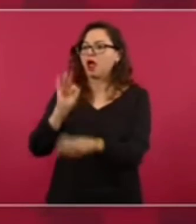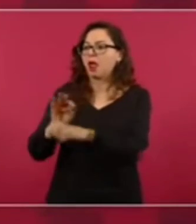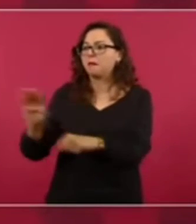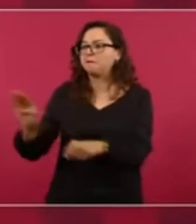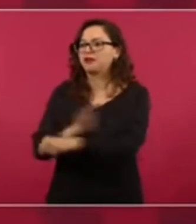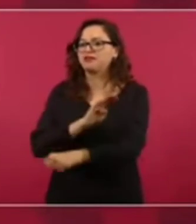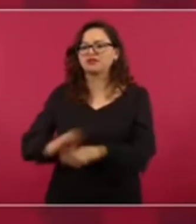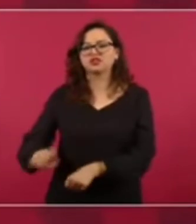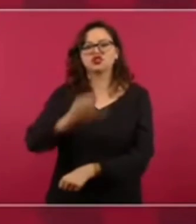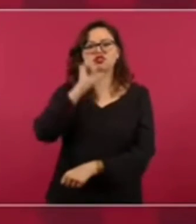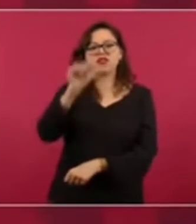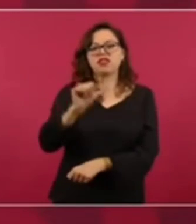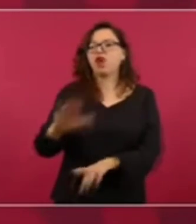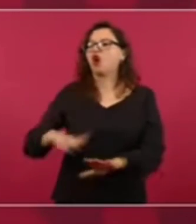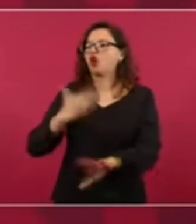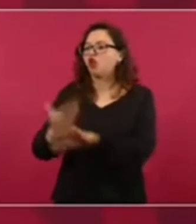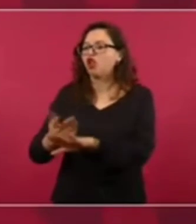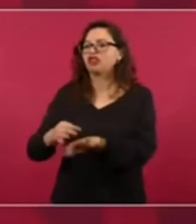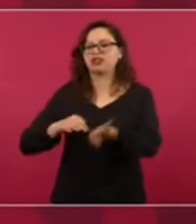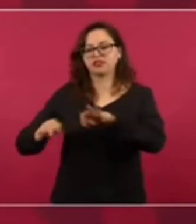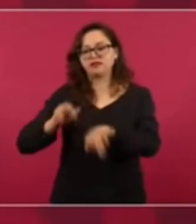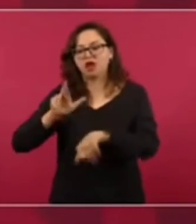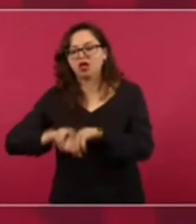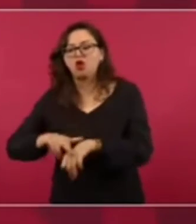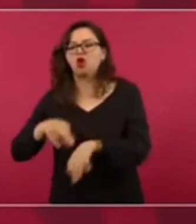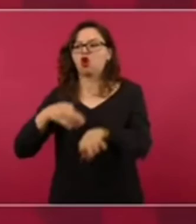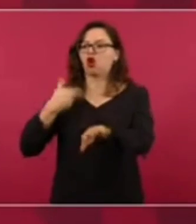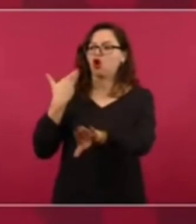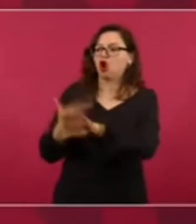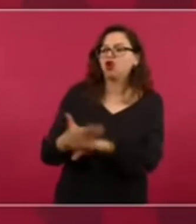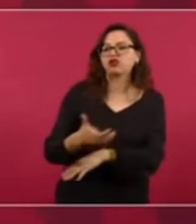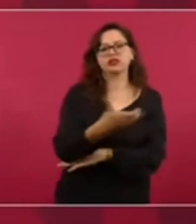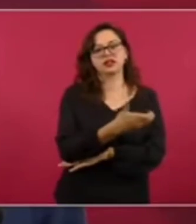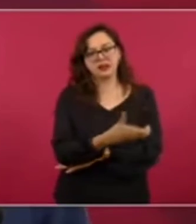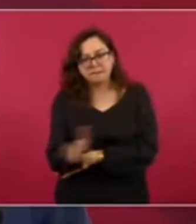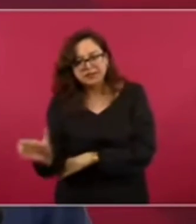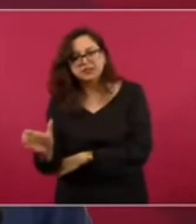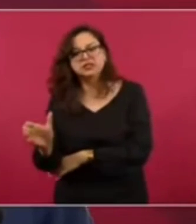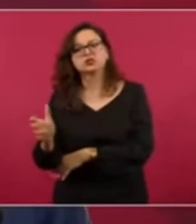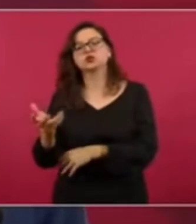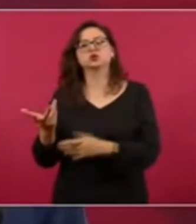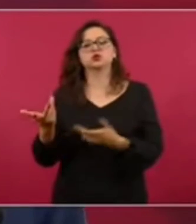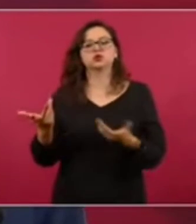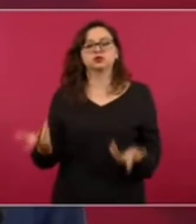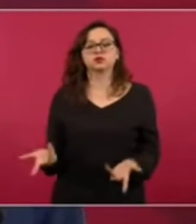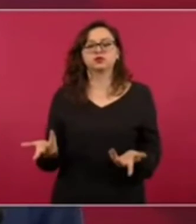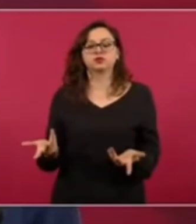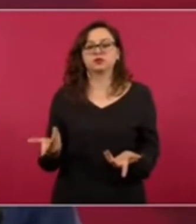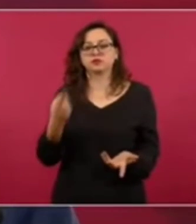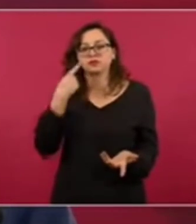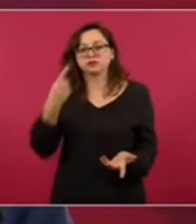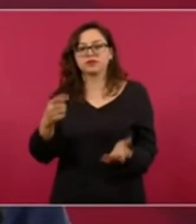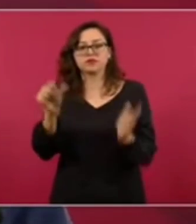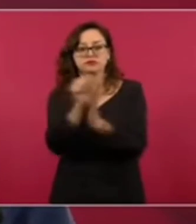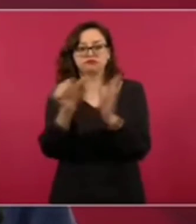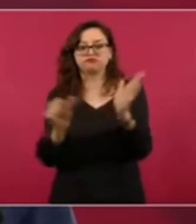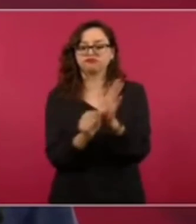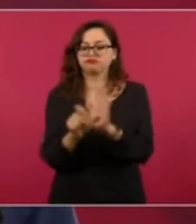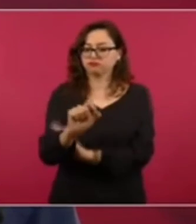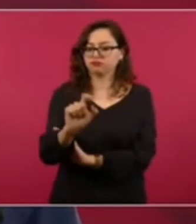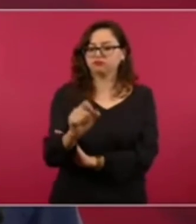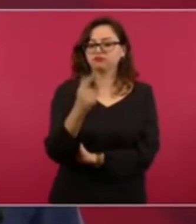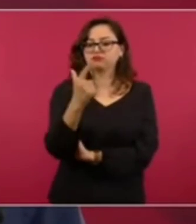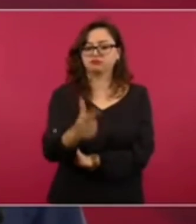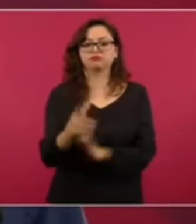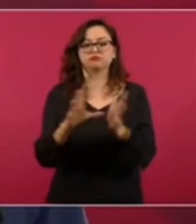contra de los trabajadores, en contra de los campesinos. ¿Pruebas? la reforma al artículo 27 constitucional,